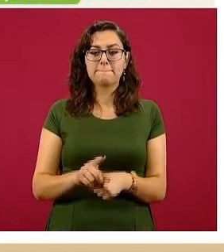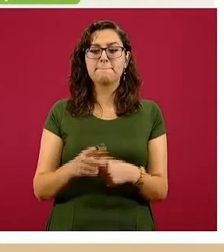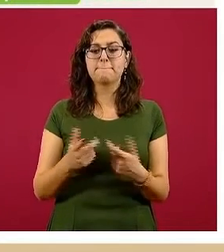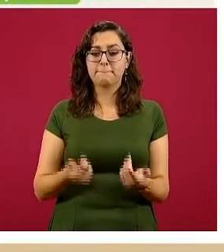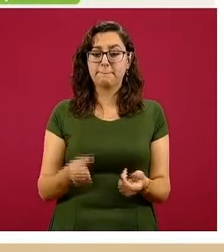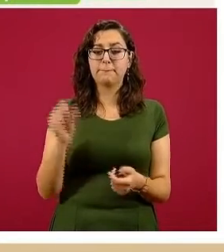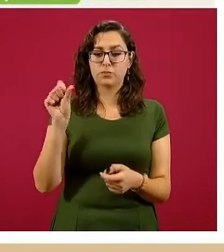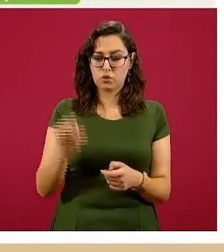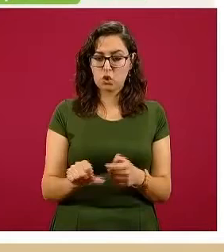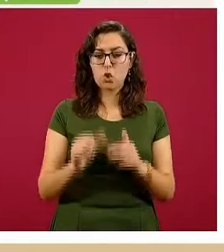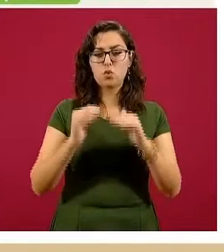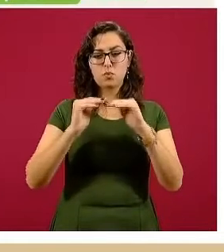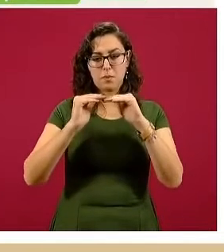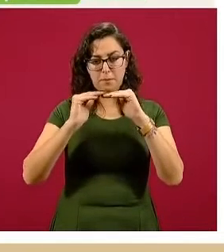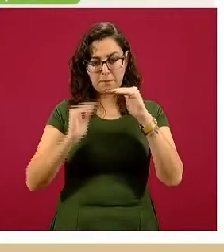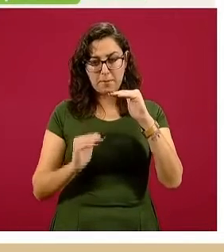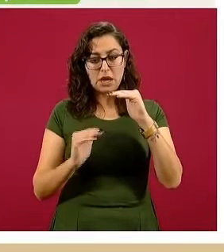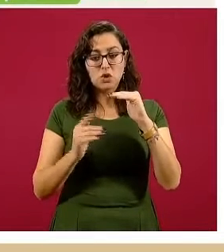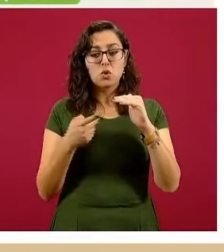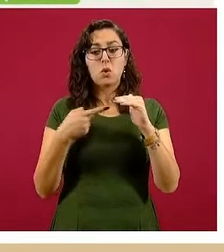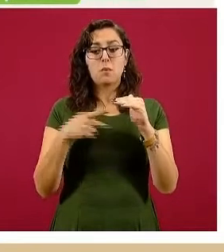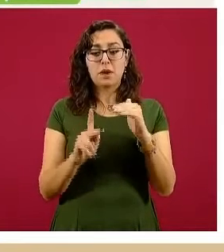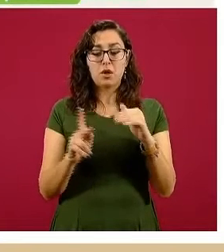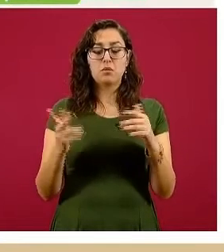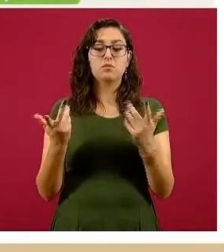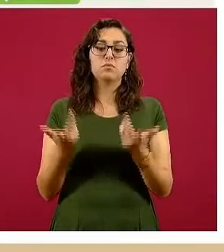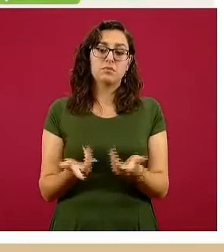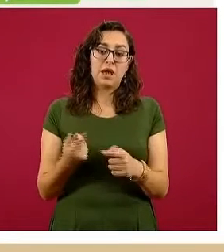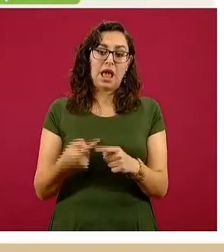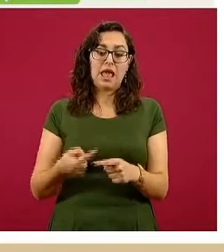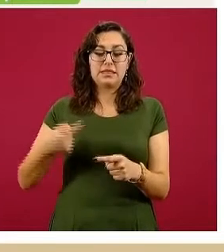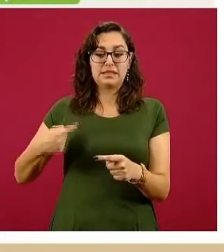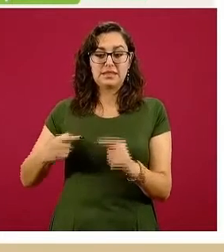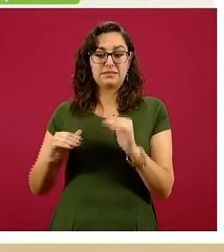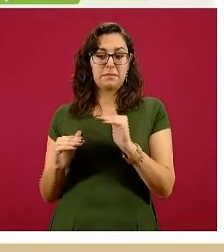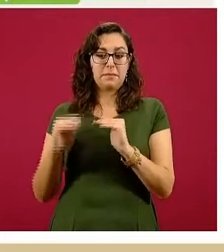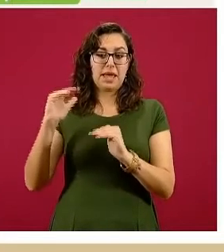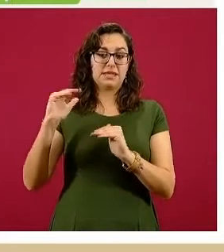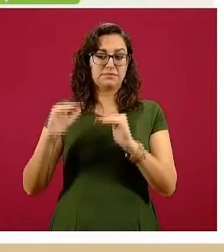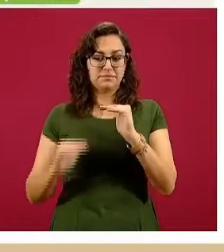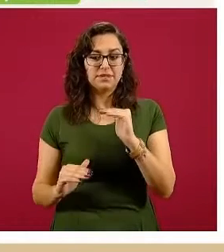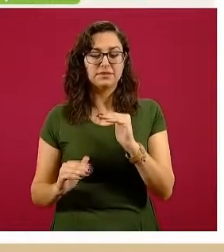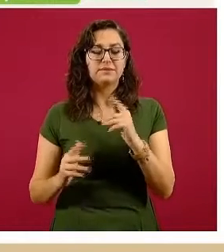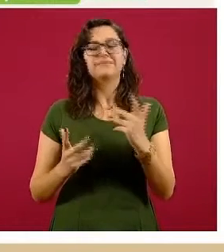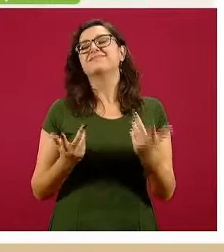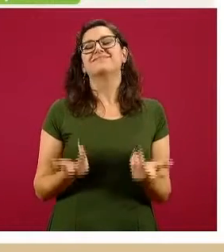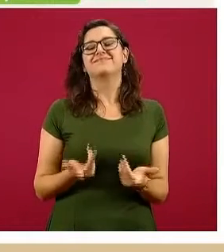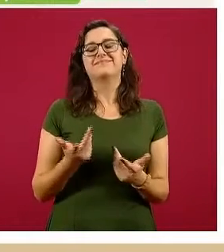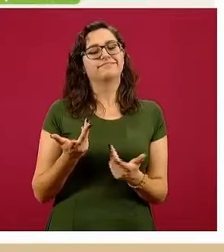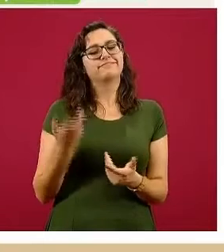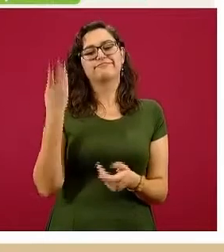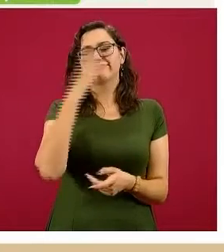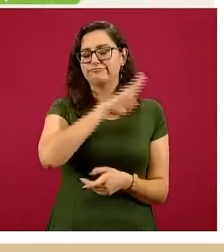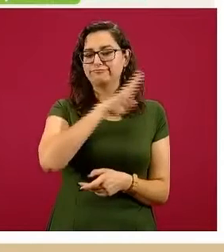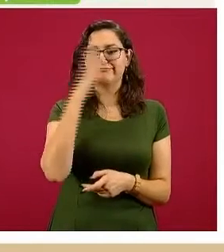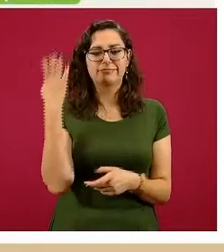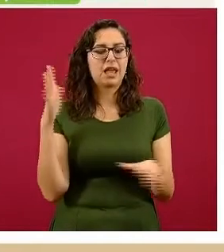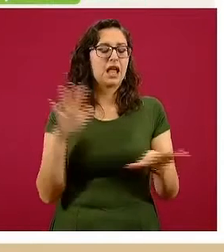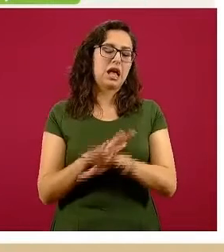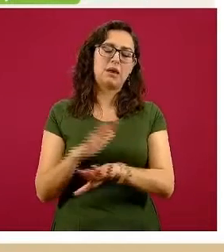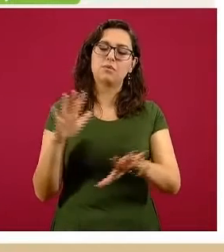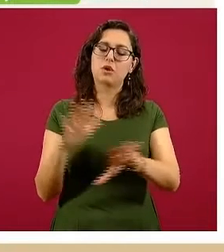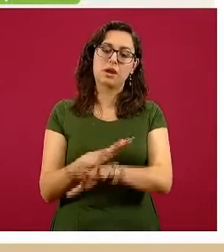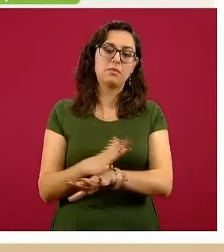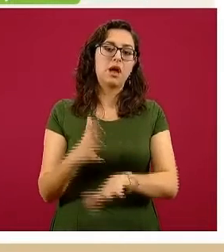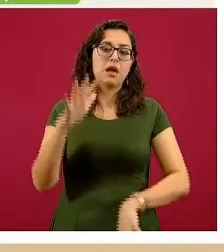el día de hoy disminuye, pero precedida por un incremento. Esto lógicamente tiene una variabilidad constante. Normalmente en